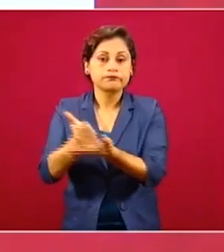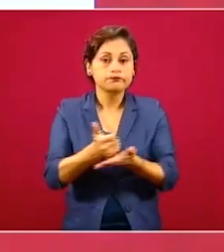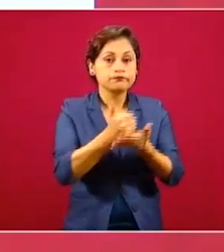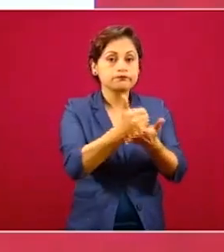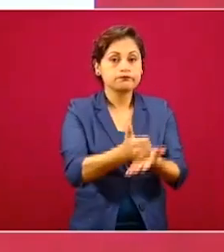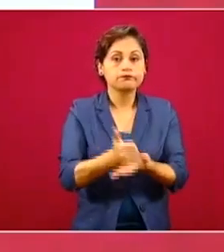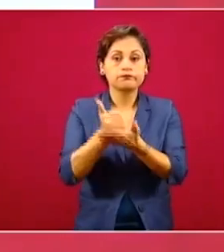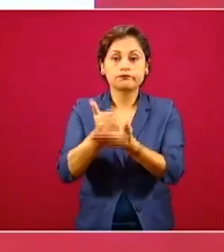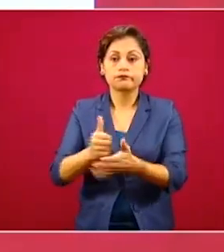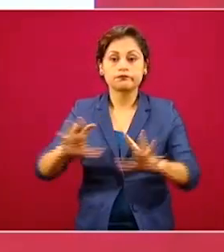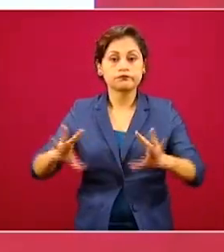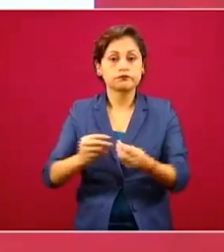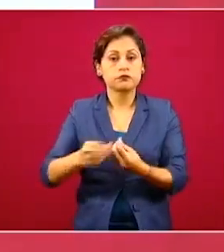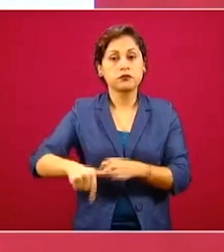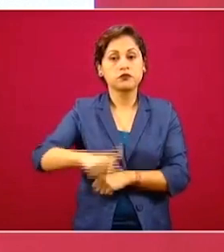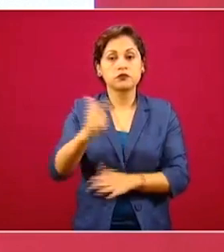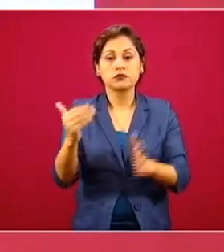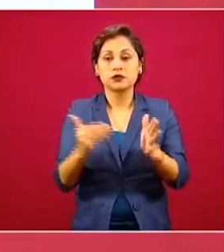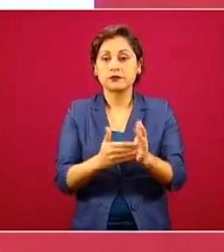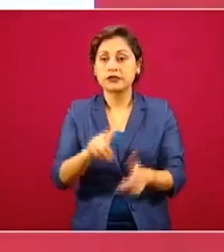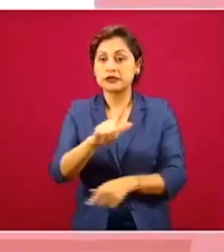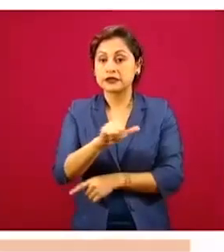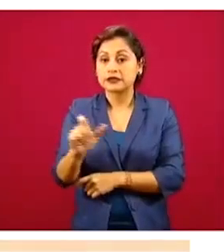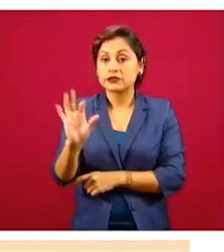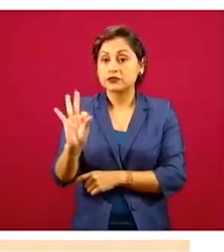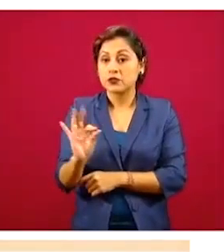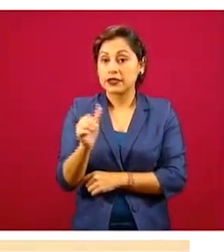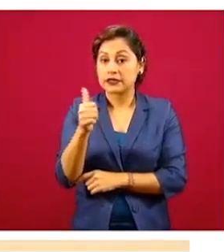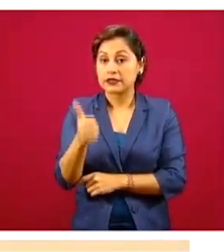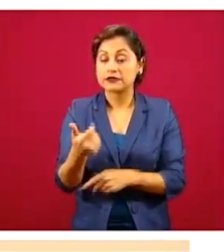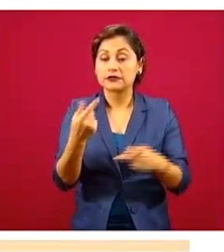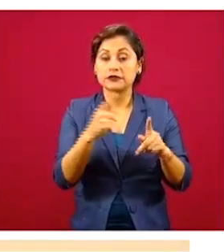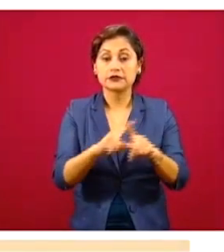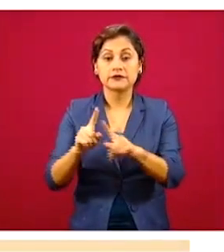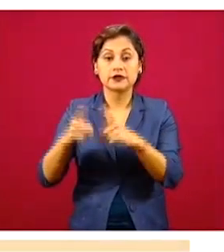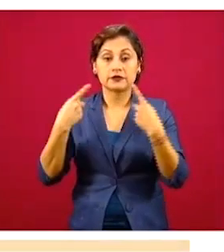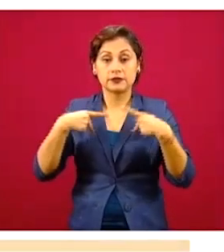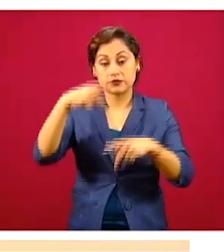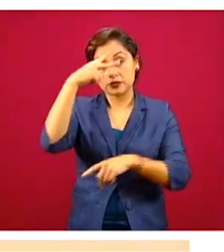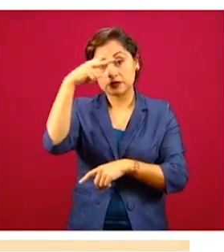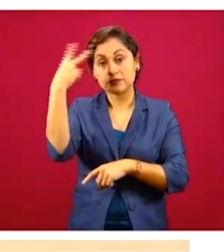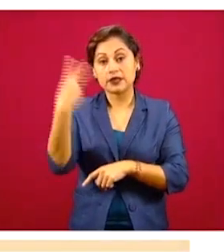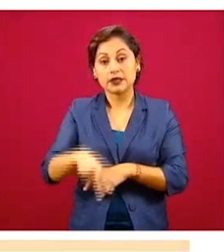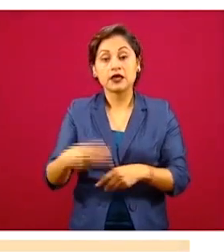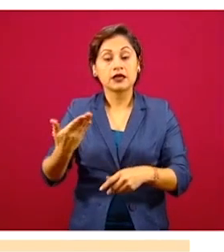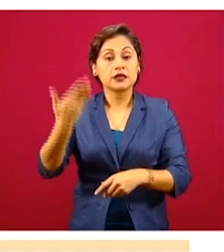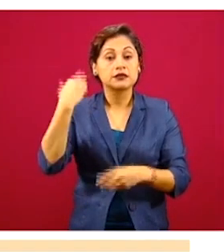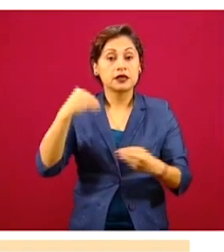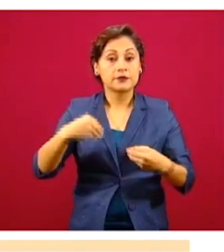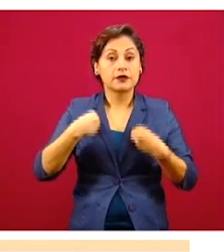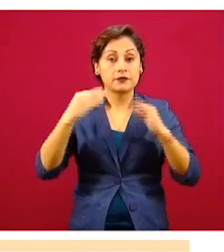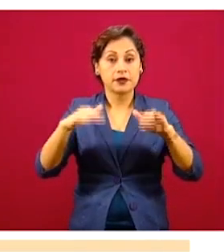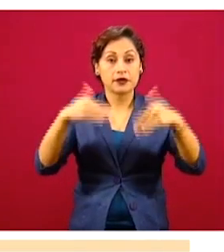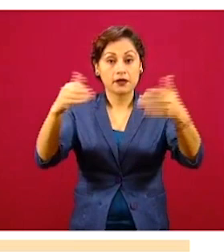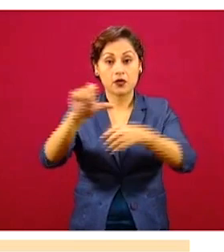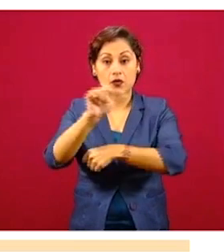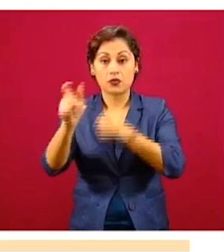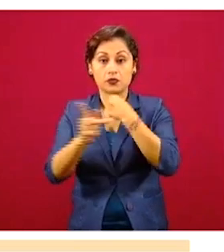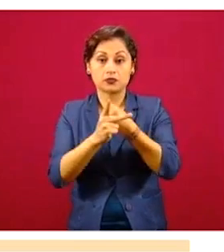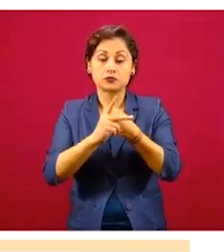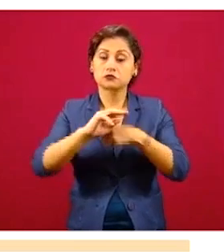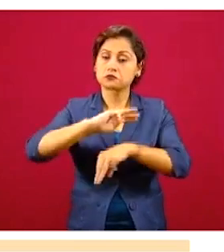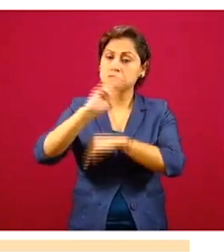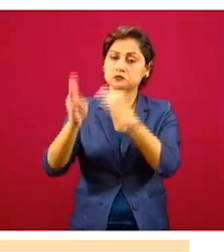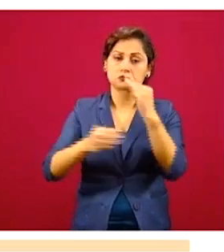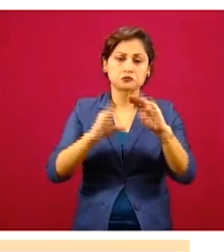de 12.746 mexicanas y mexicanos en el exterior, prácticamente de todo el mundo. Sin embargo, ahí